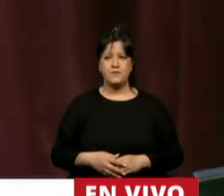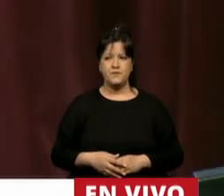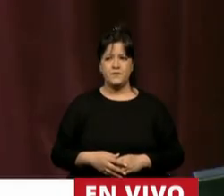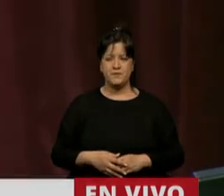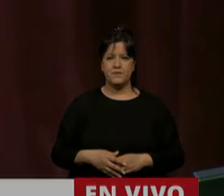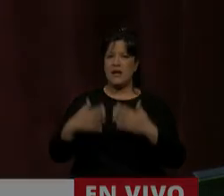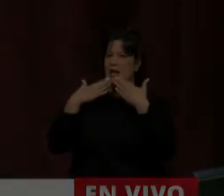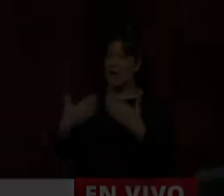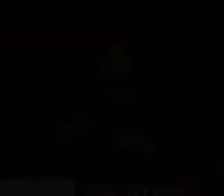Gracias, diputada.